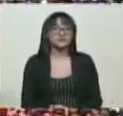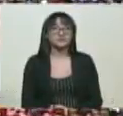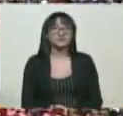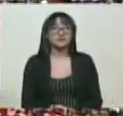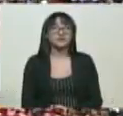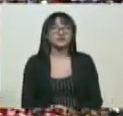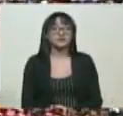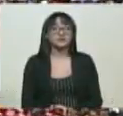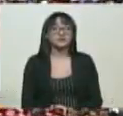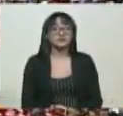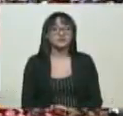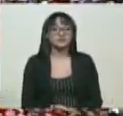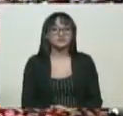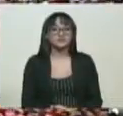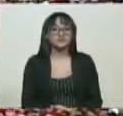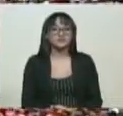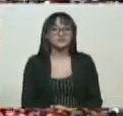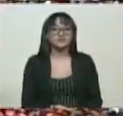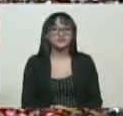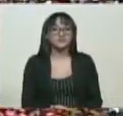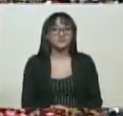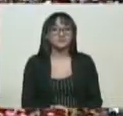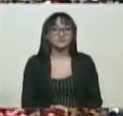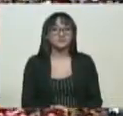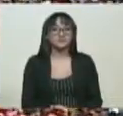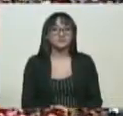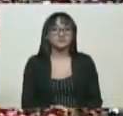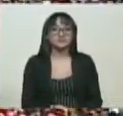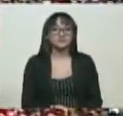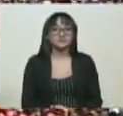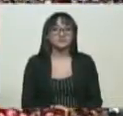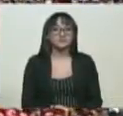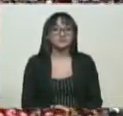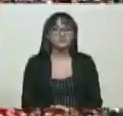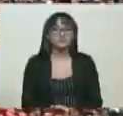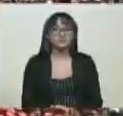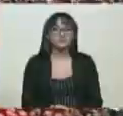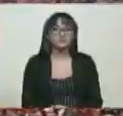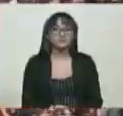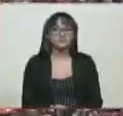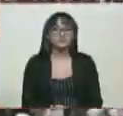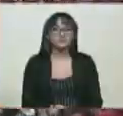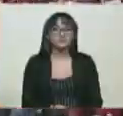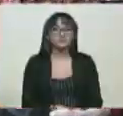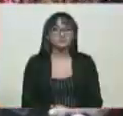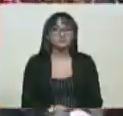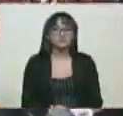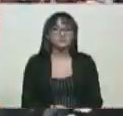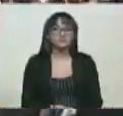Vamos a caminar hacia aquí adelante para saludarlo de cerca.